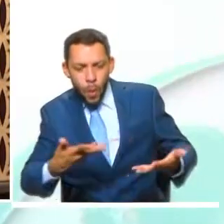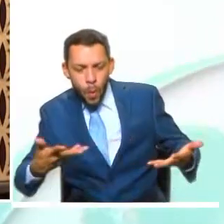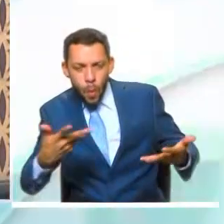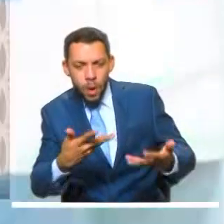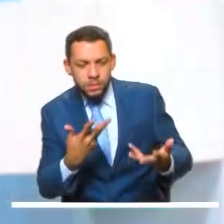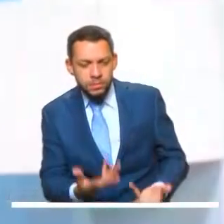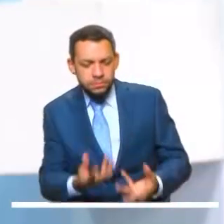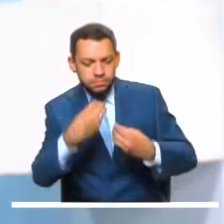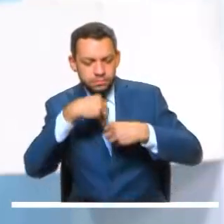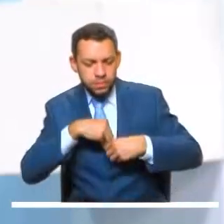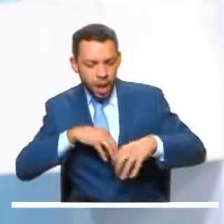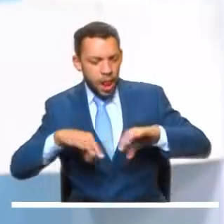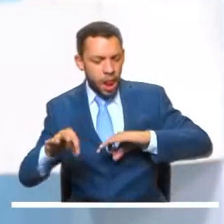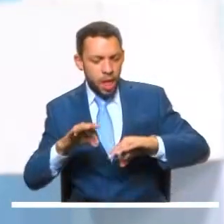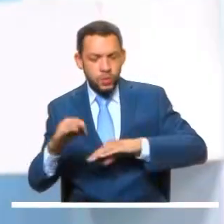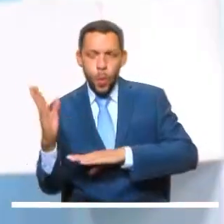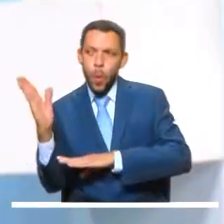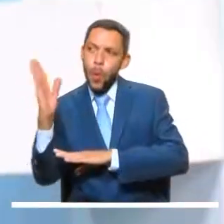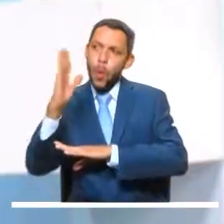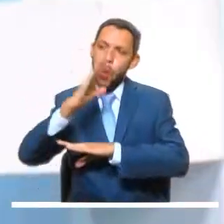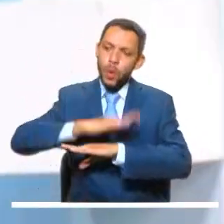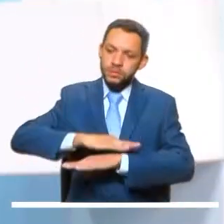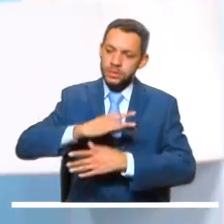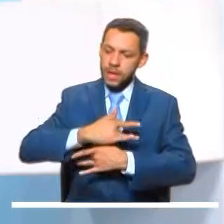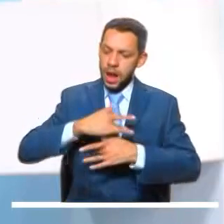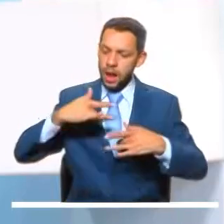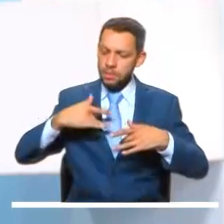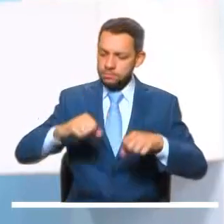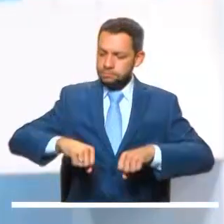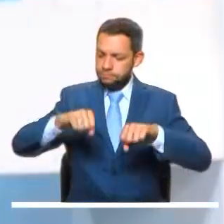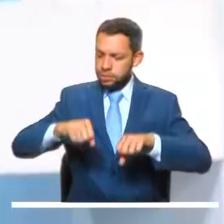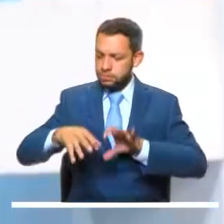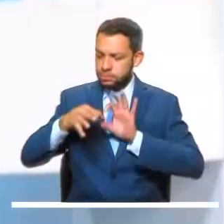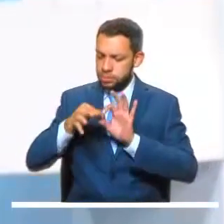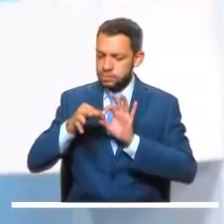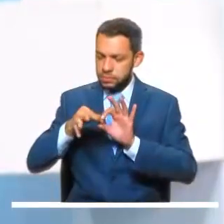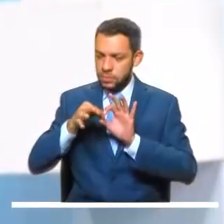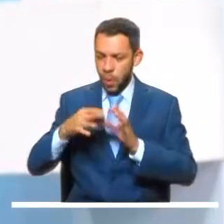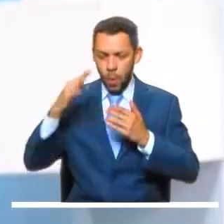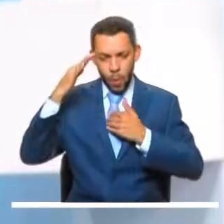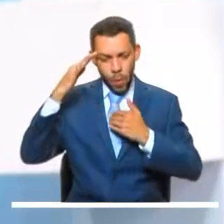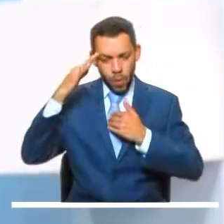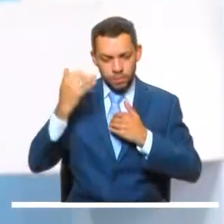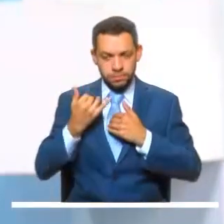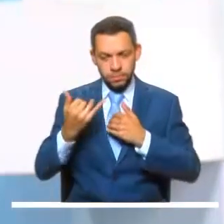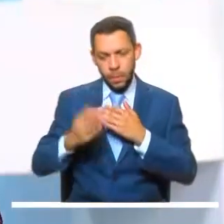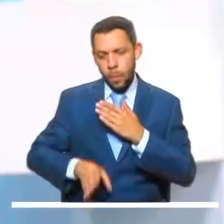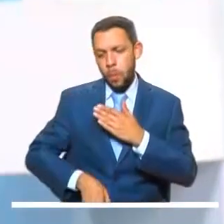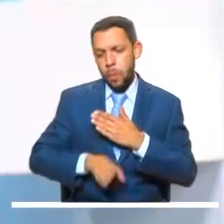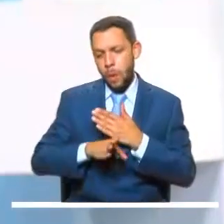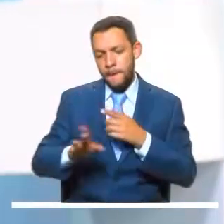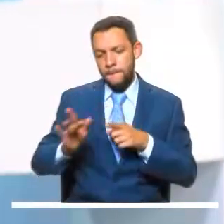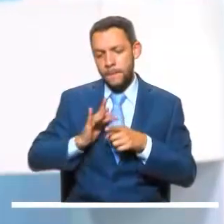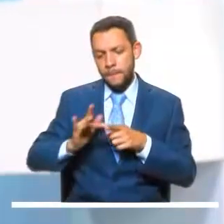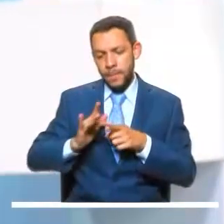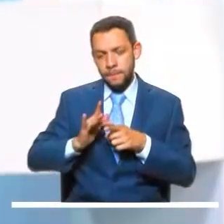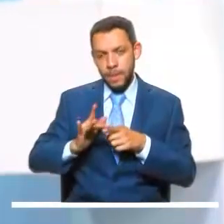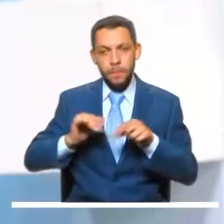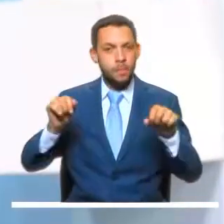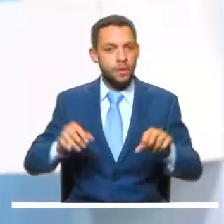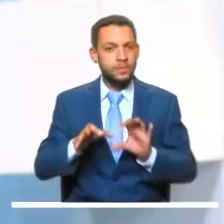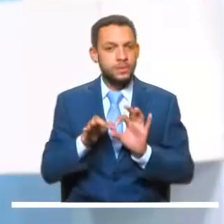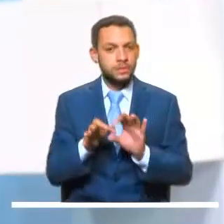en un día la consciencia realmente como lo hacen desde los parques de la salud del doctor rojas o los doctores rojas ahora